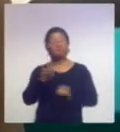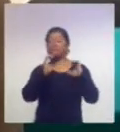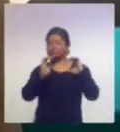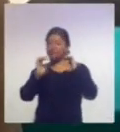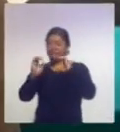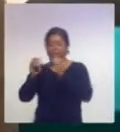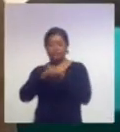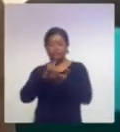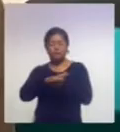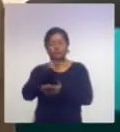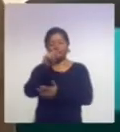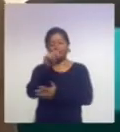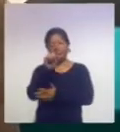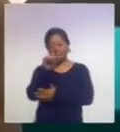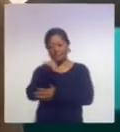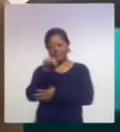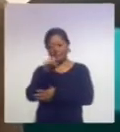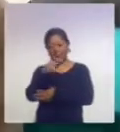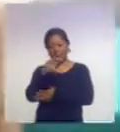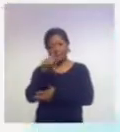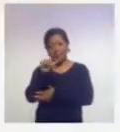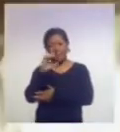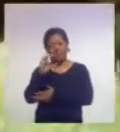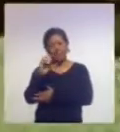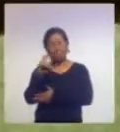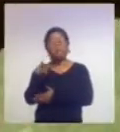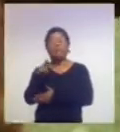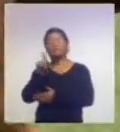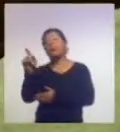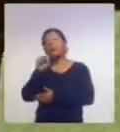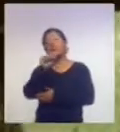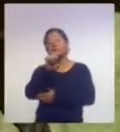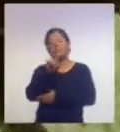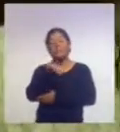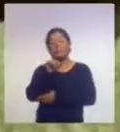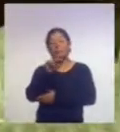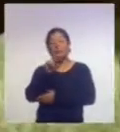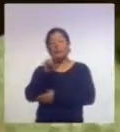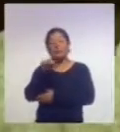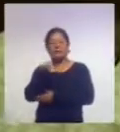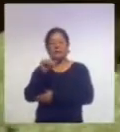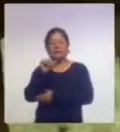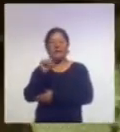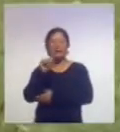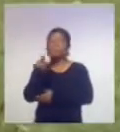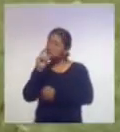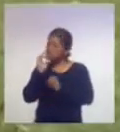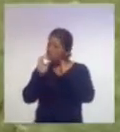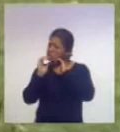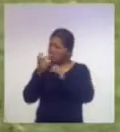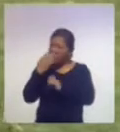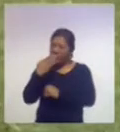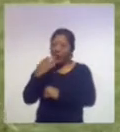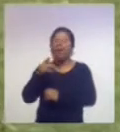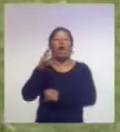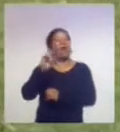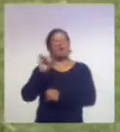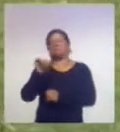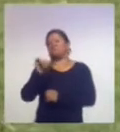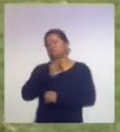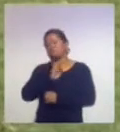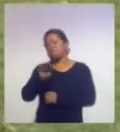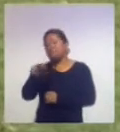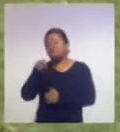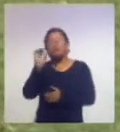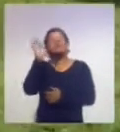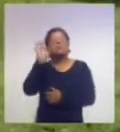ecológica, que es Tenejac, a nivel nacional por la Semarnat. Esta iniciativa contempla la preservación de especies de la flora endémica y la